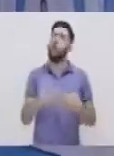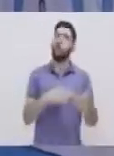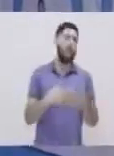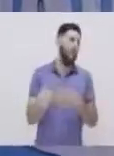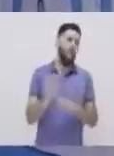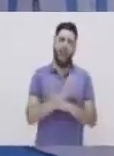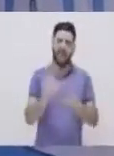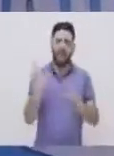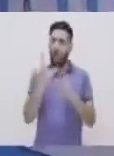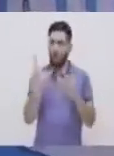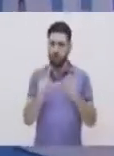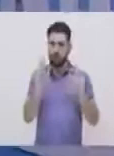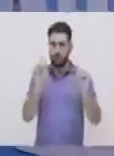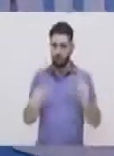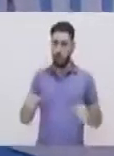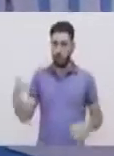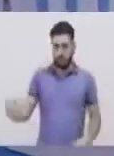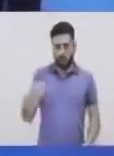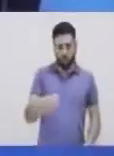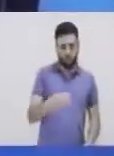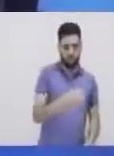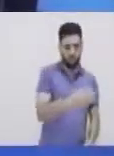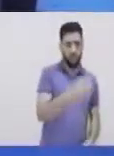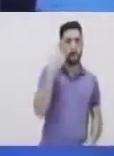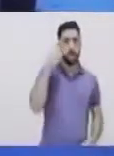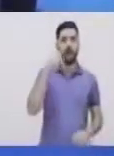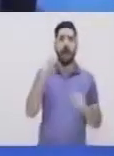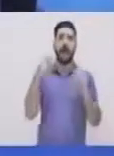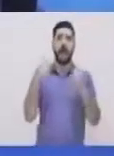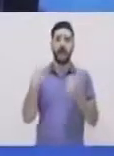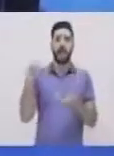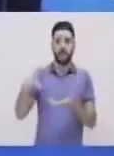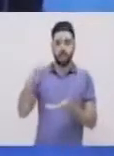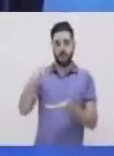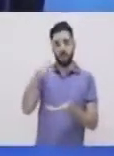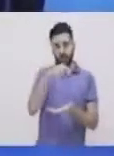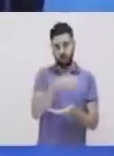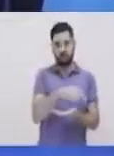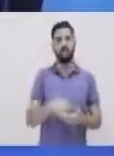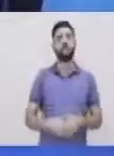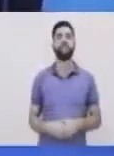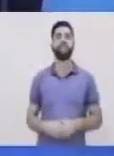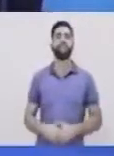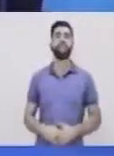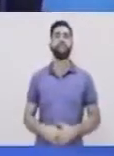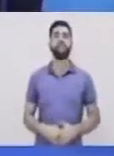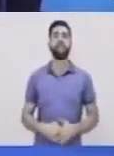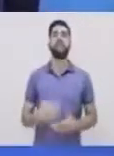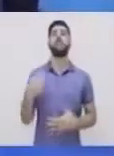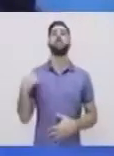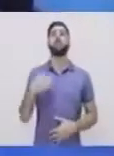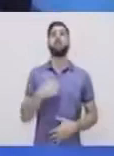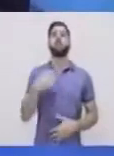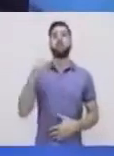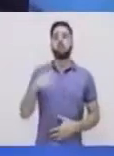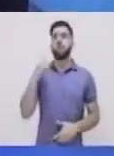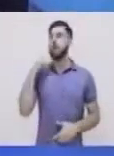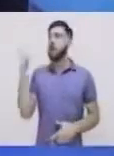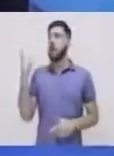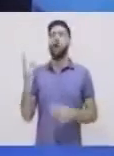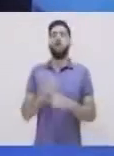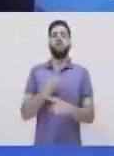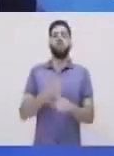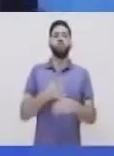Siempre pregunten si pueden usar antes de que puedan dañar los objetos que tienen en casa. En esta ocasión utilizaremos